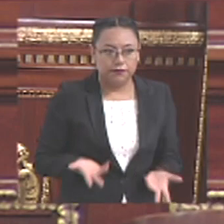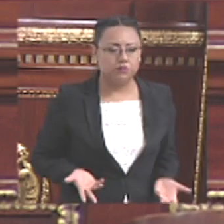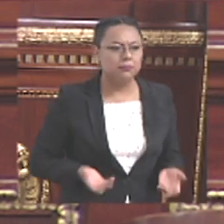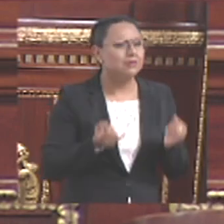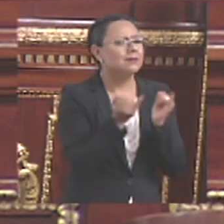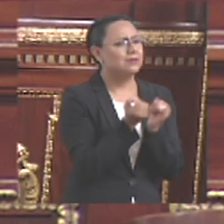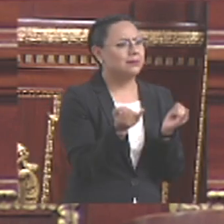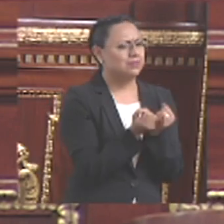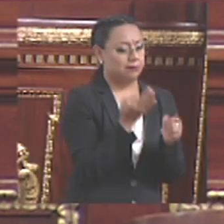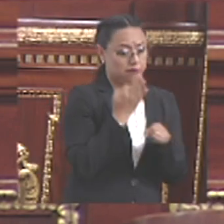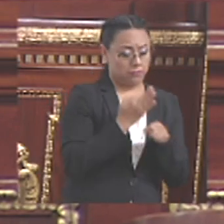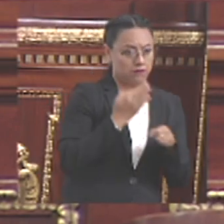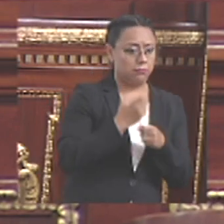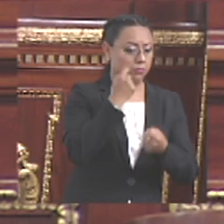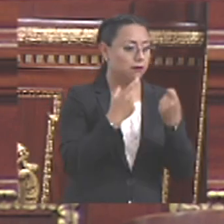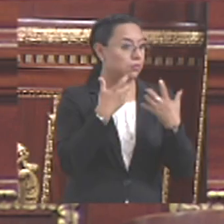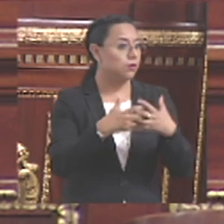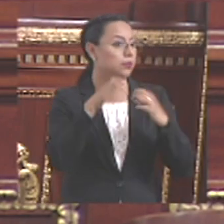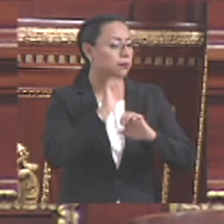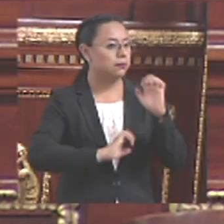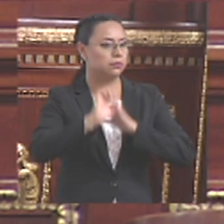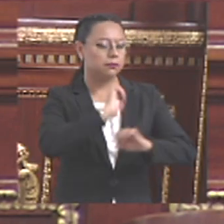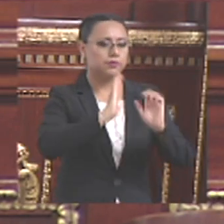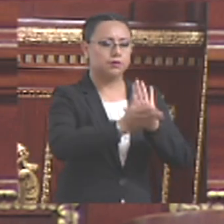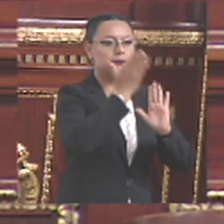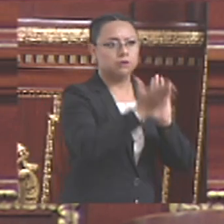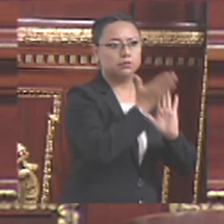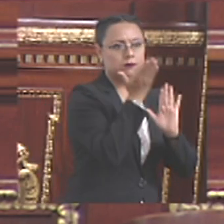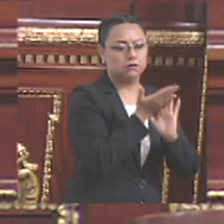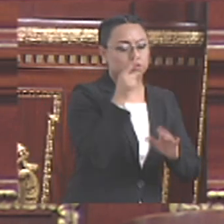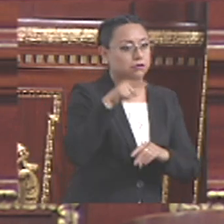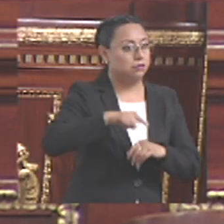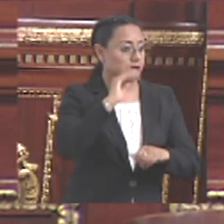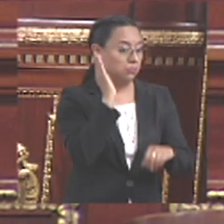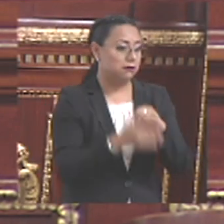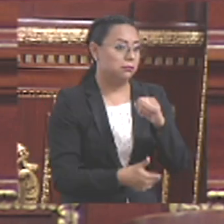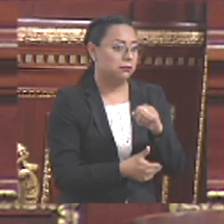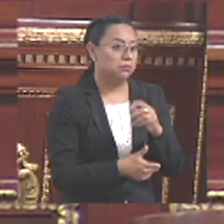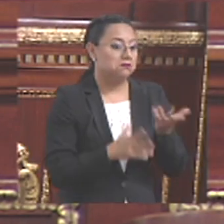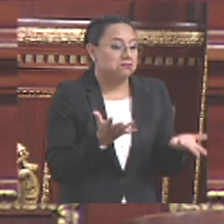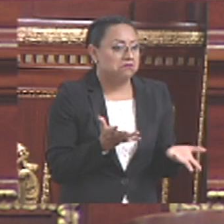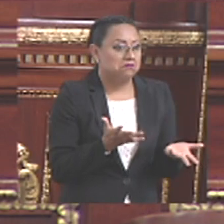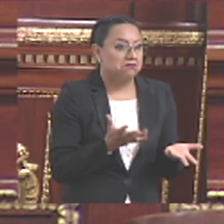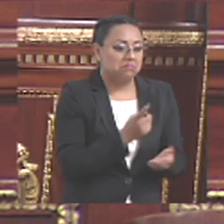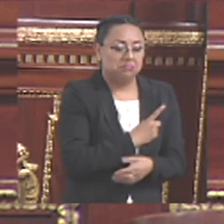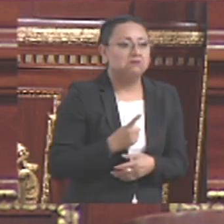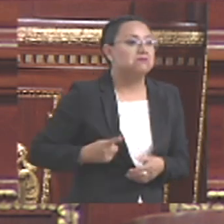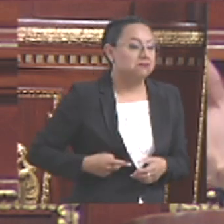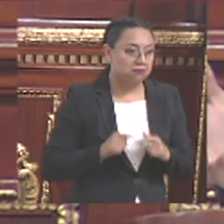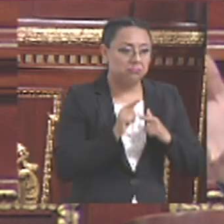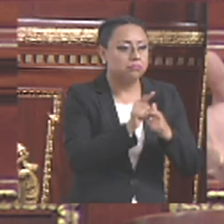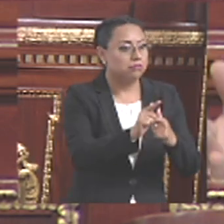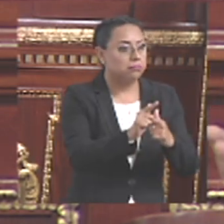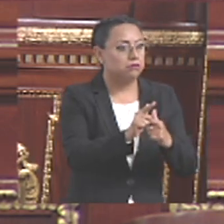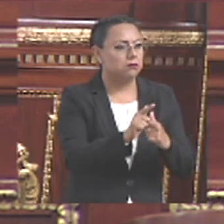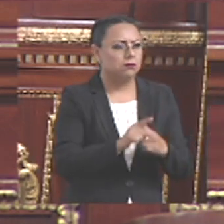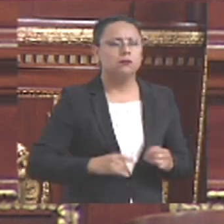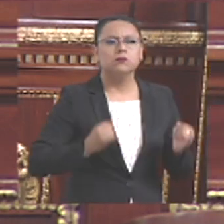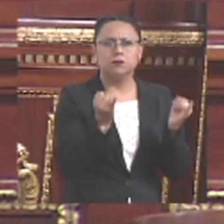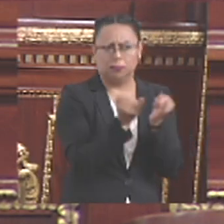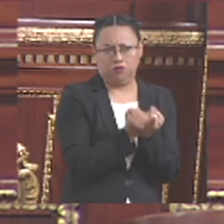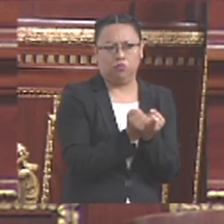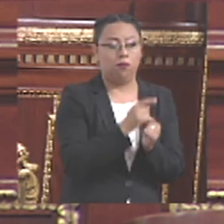adeudos a las empresas constructoras que ya habían concluido sus obras. Además de incumplir con la